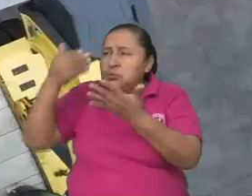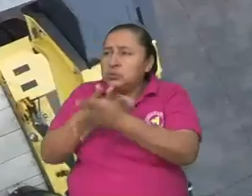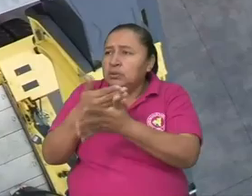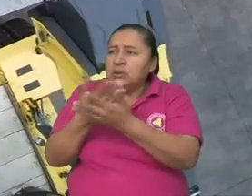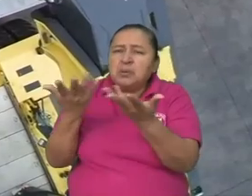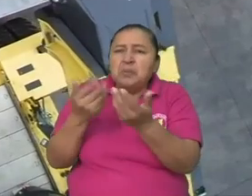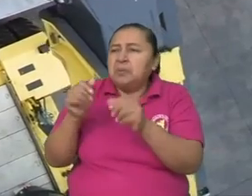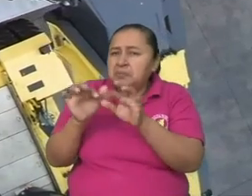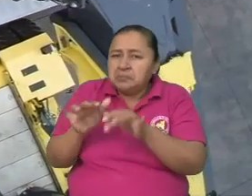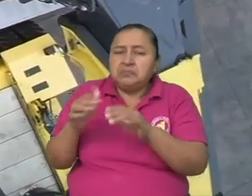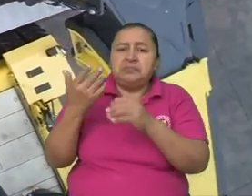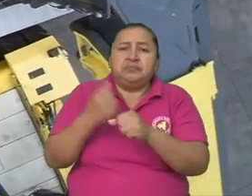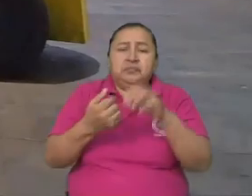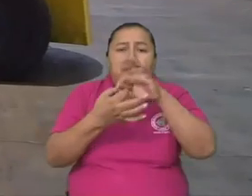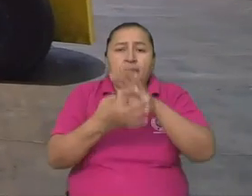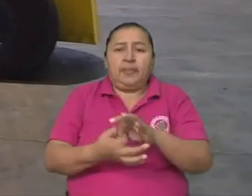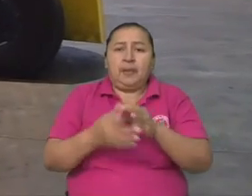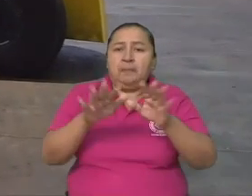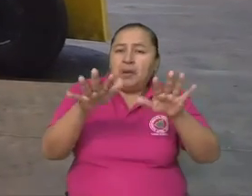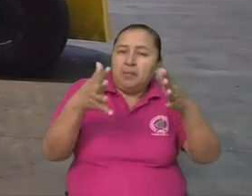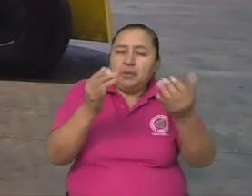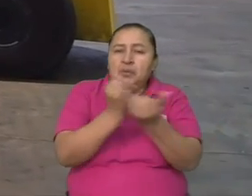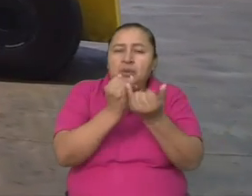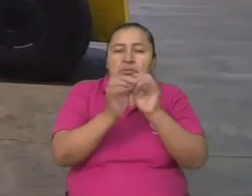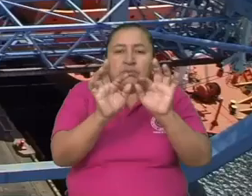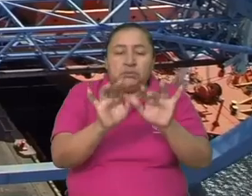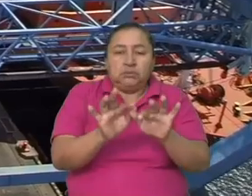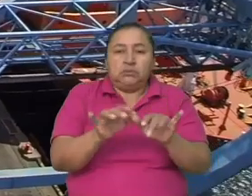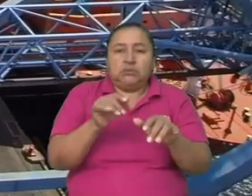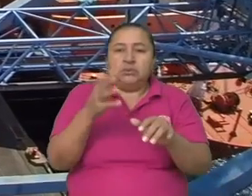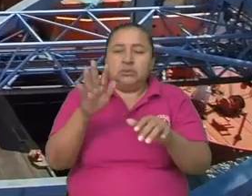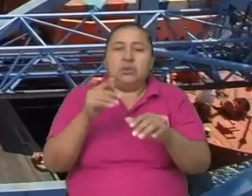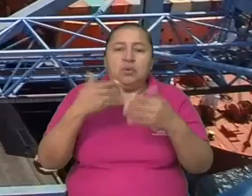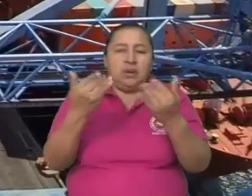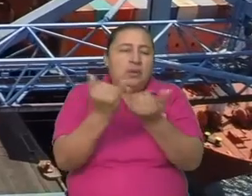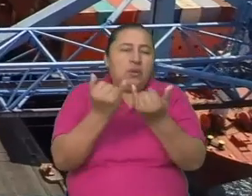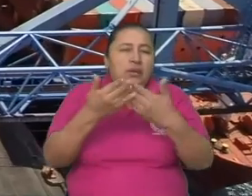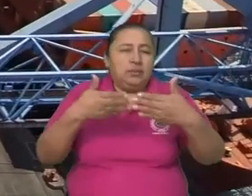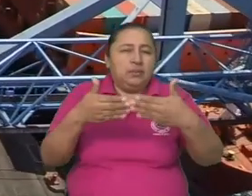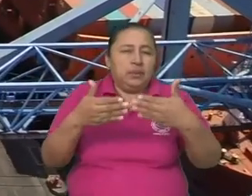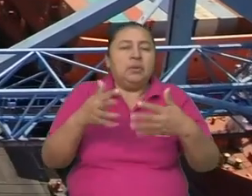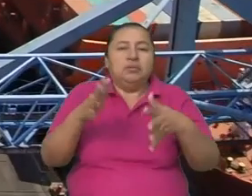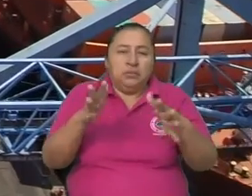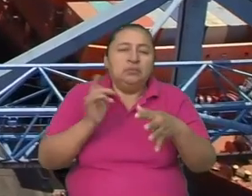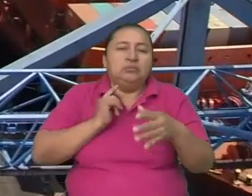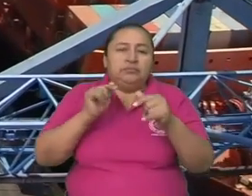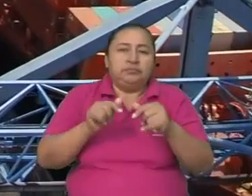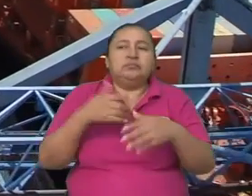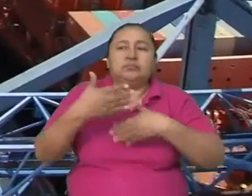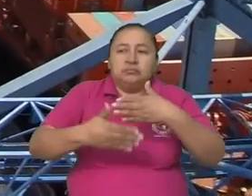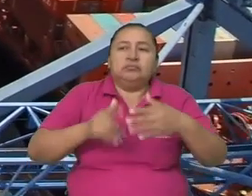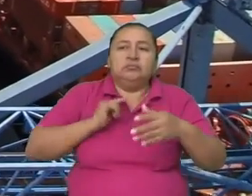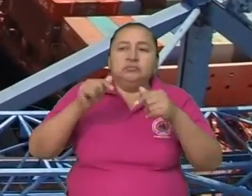Ya tenemos también el sistema similar al de Panamá, y es el que ya